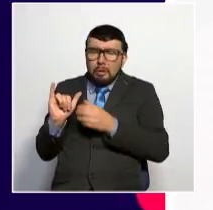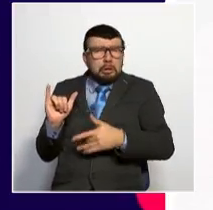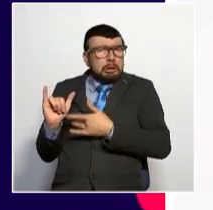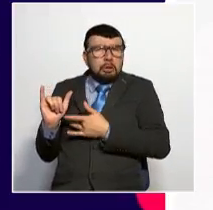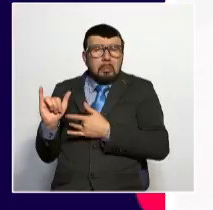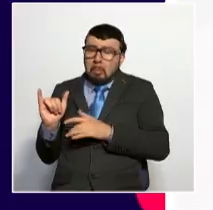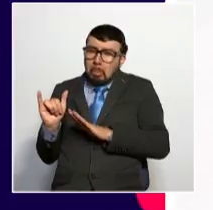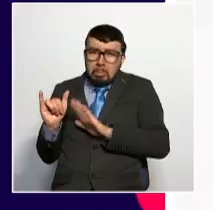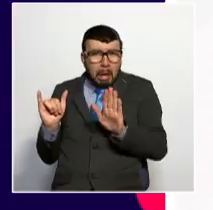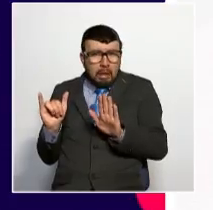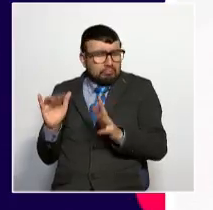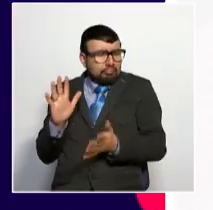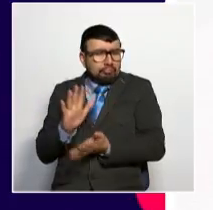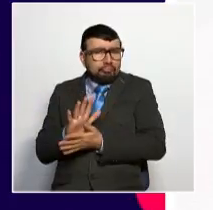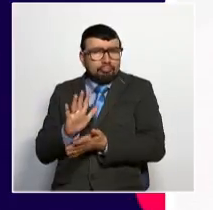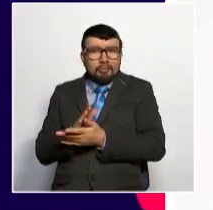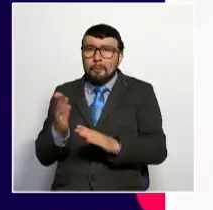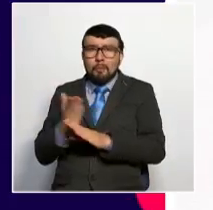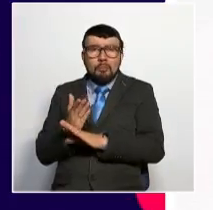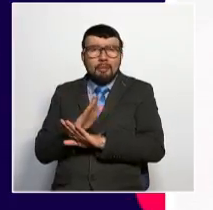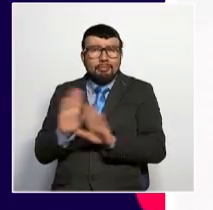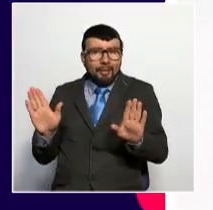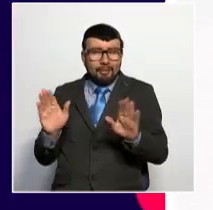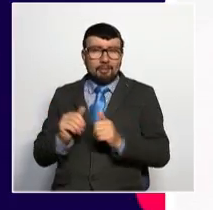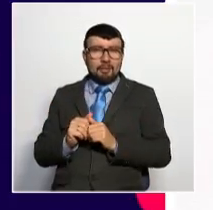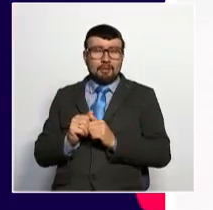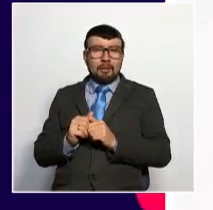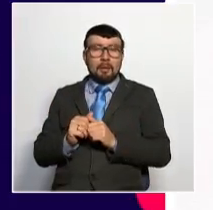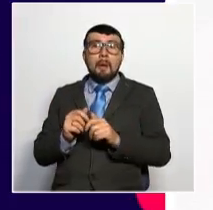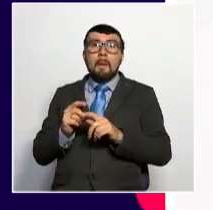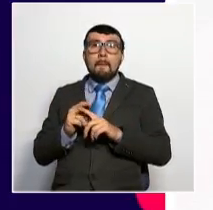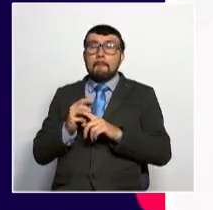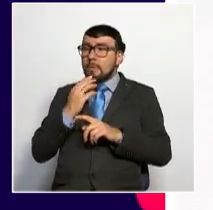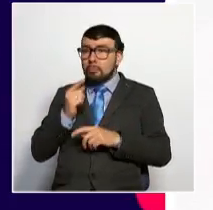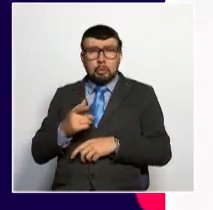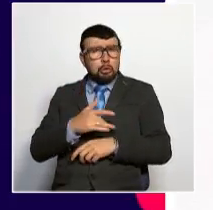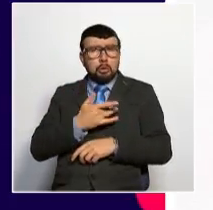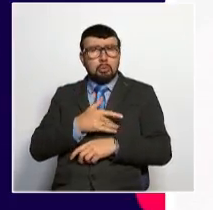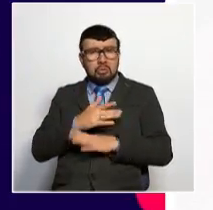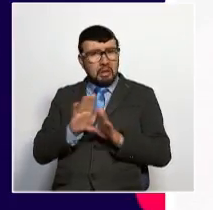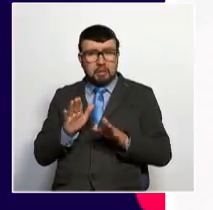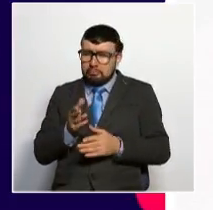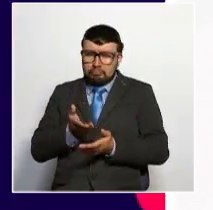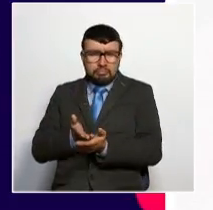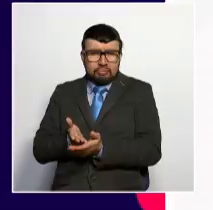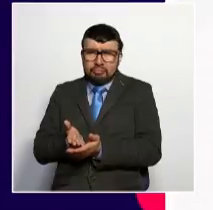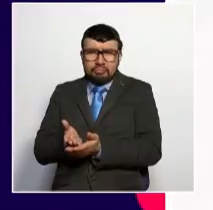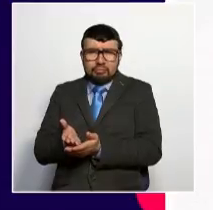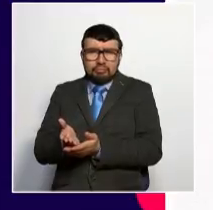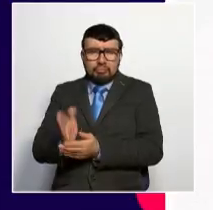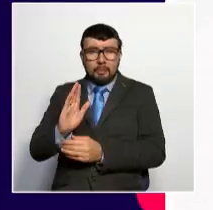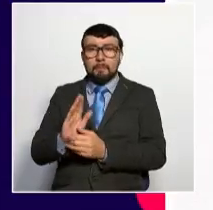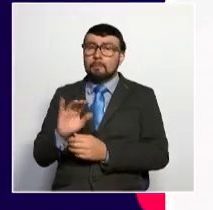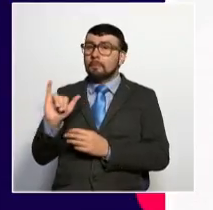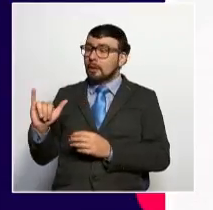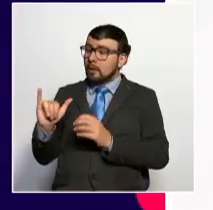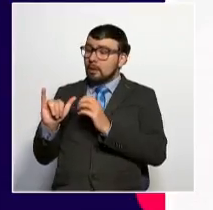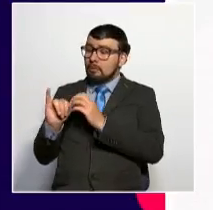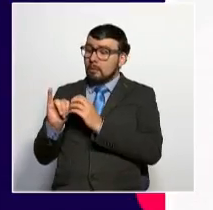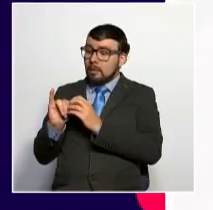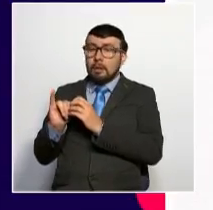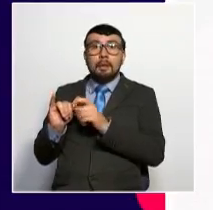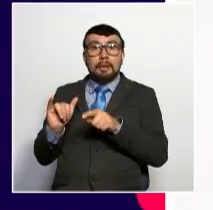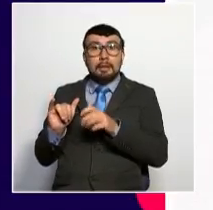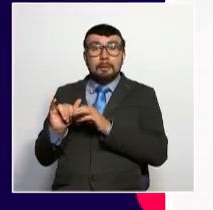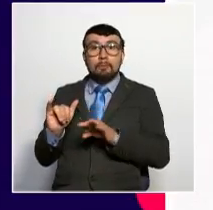que hacer absolutamente nada. Los miomas, si no son sintomáticos, hay que dejarlos quietecitos porque los miomas, bien